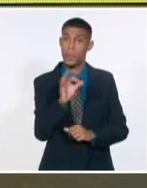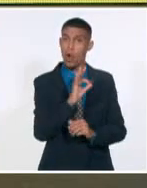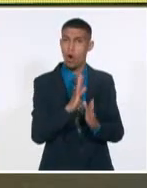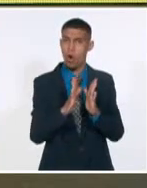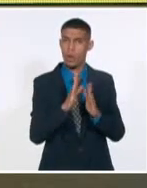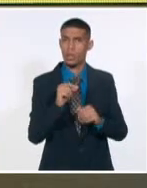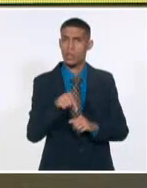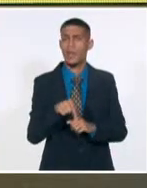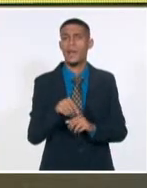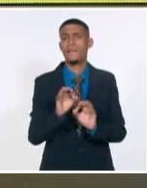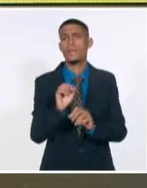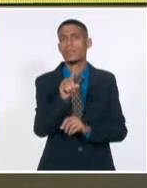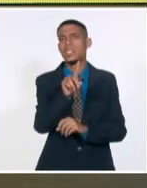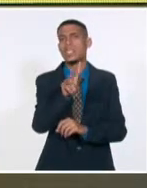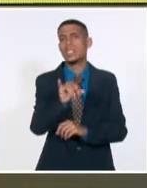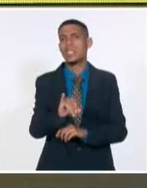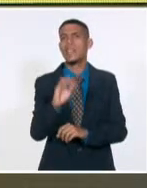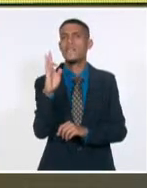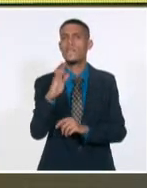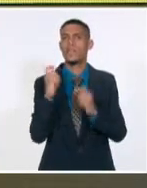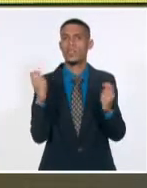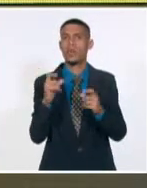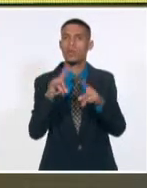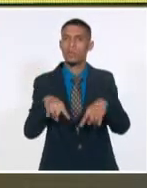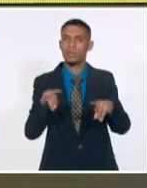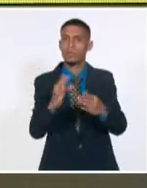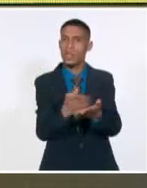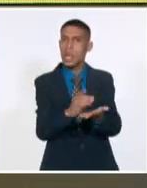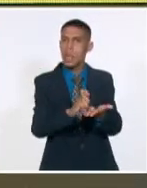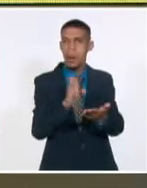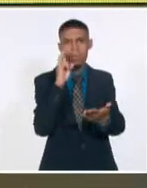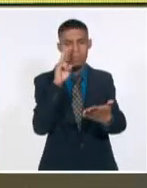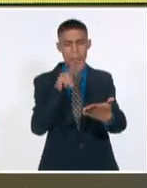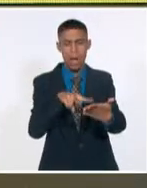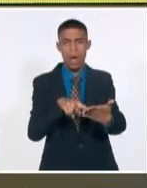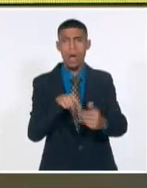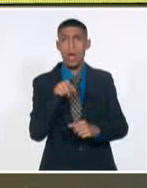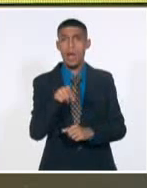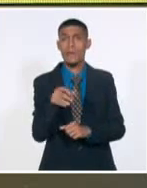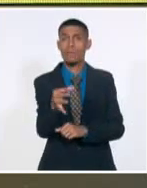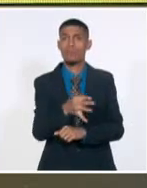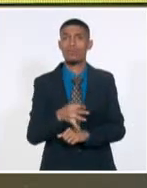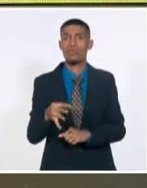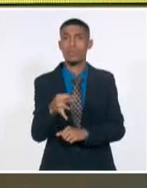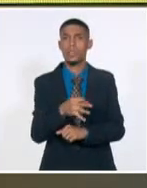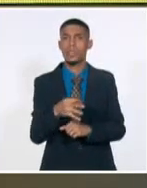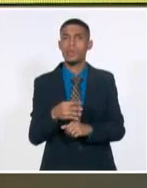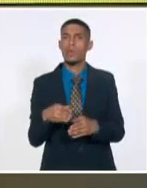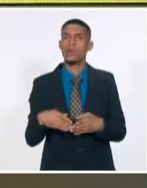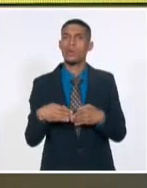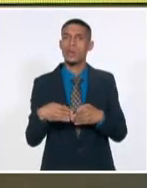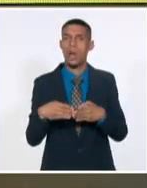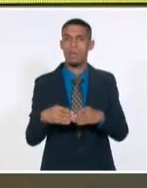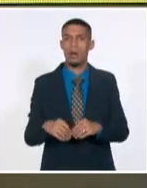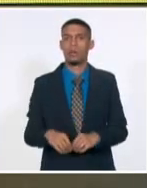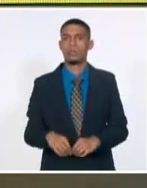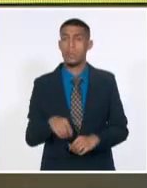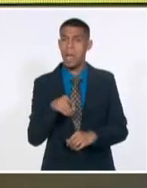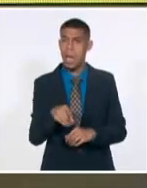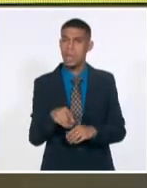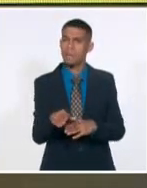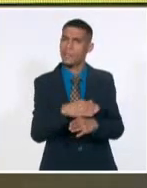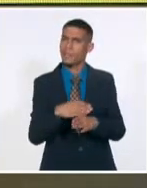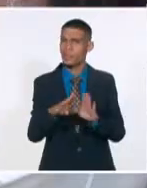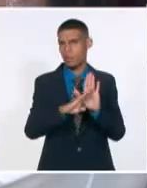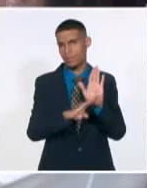la edición 16 del Festival Universitario del Libro y la Lectura se desarrolla en el municipio granmense de Manzanillo con un amplio programa de